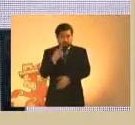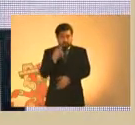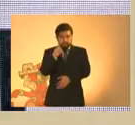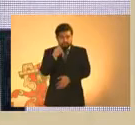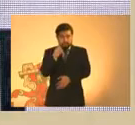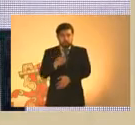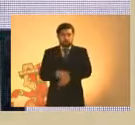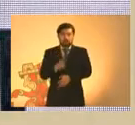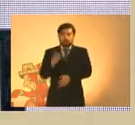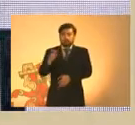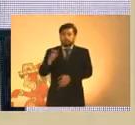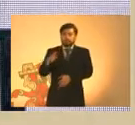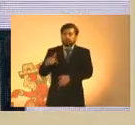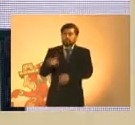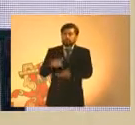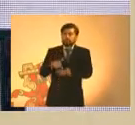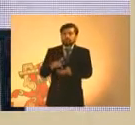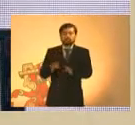tercera